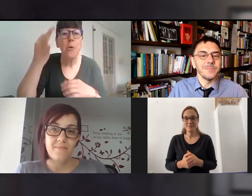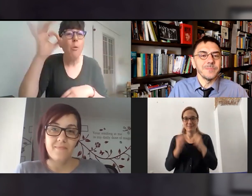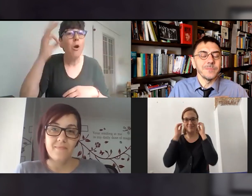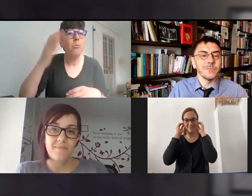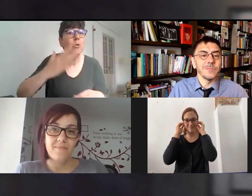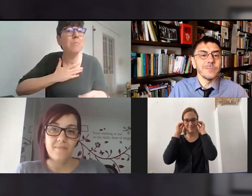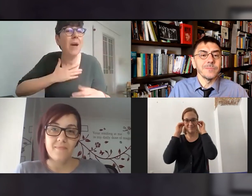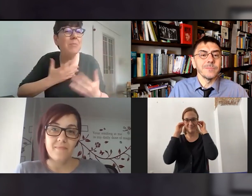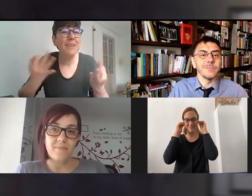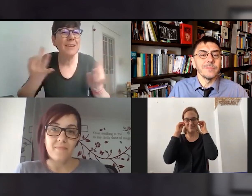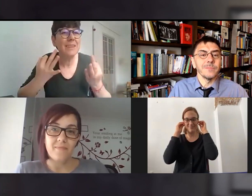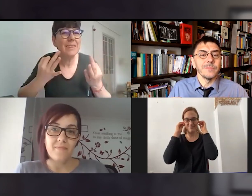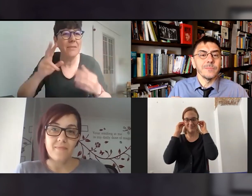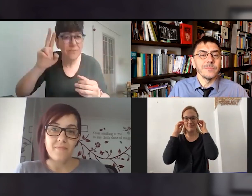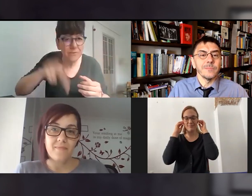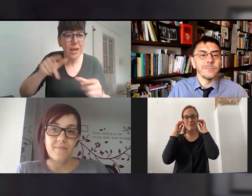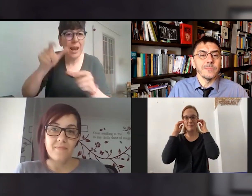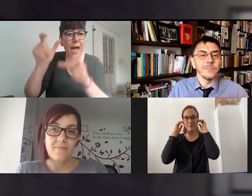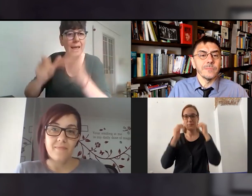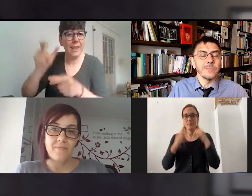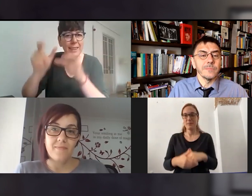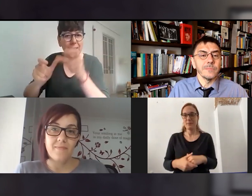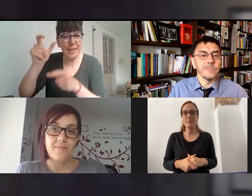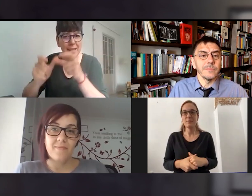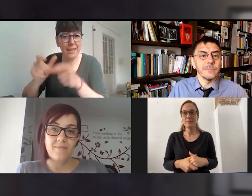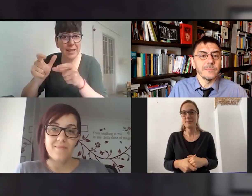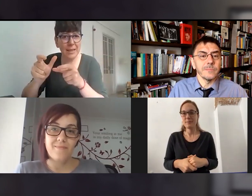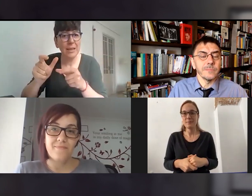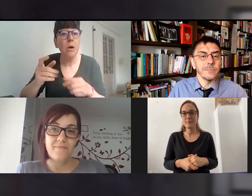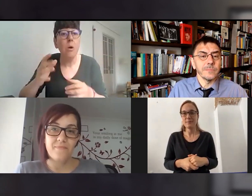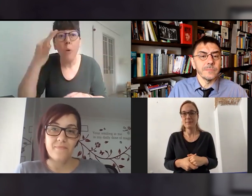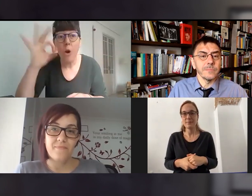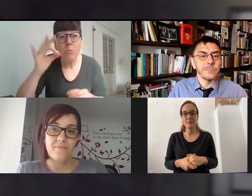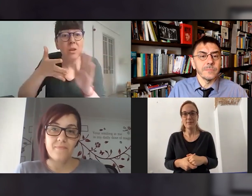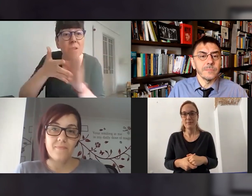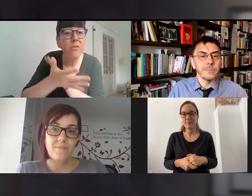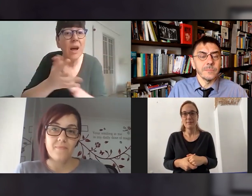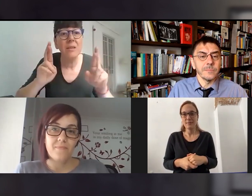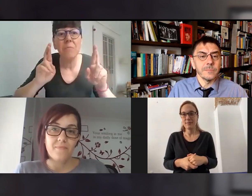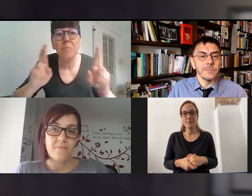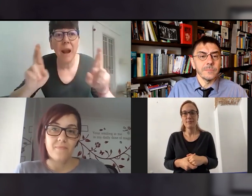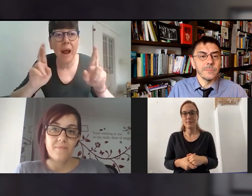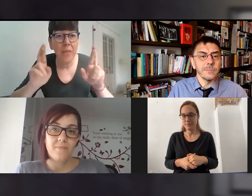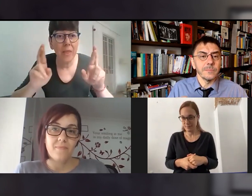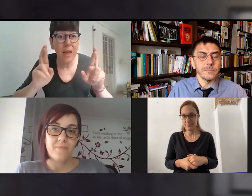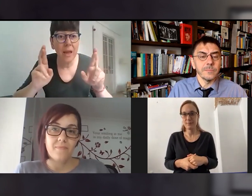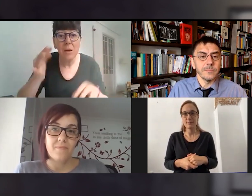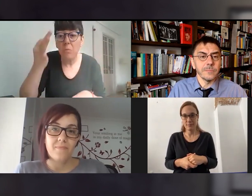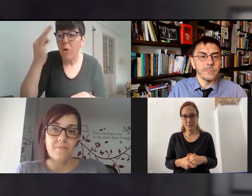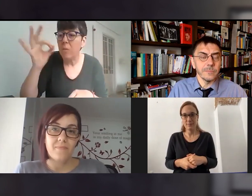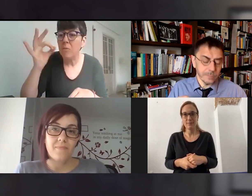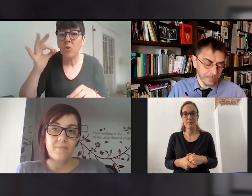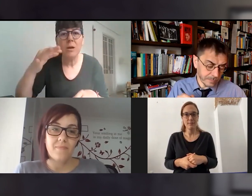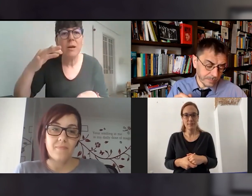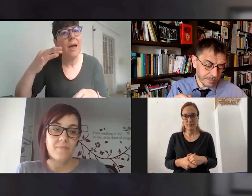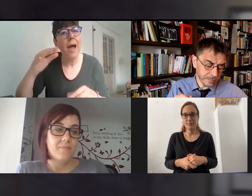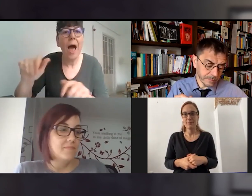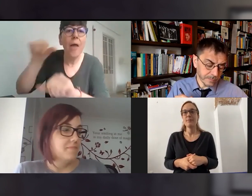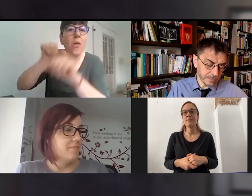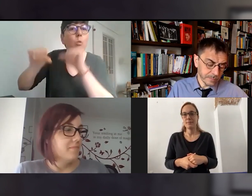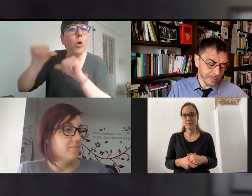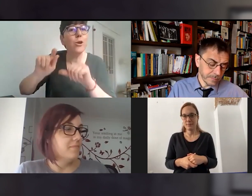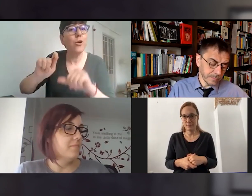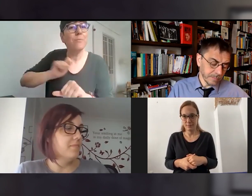Pues Podemos, para mí, significa gente, es sinónimo de gente, de pueblo,